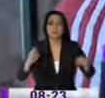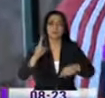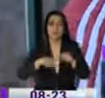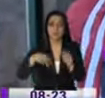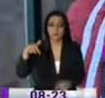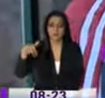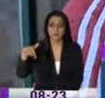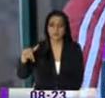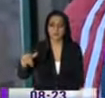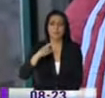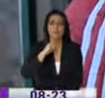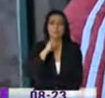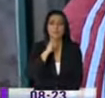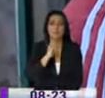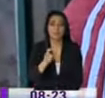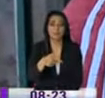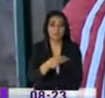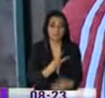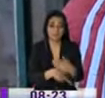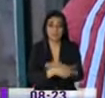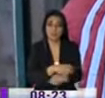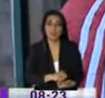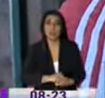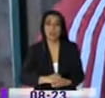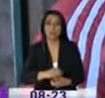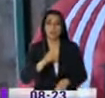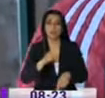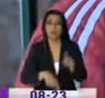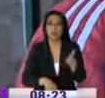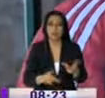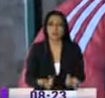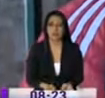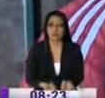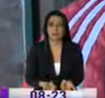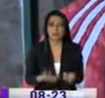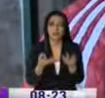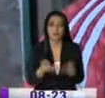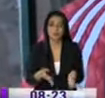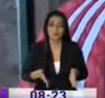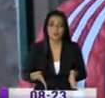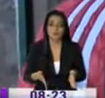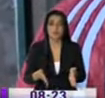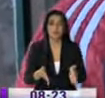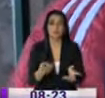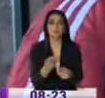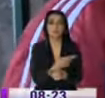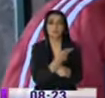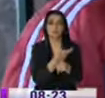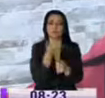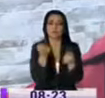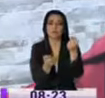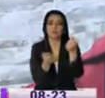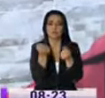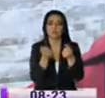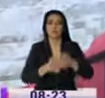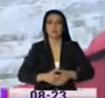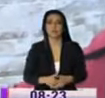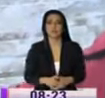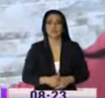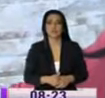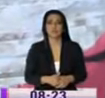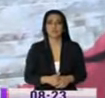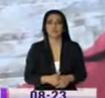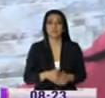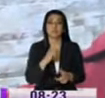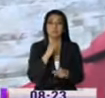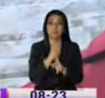es horrible, pasar uno, hasta con los niños de uno no puede pasar porque tiene que uno pasar por la avenida y un peligro con los carros también. Los perros igual también